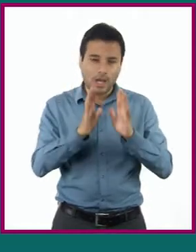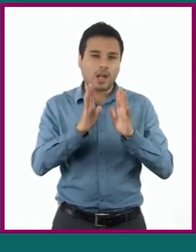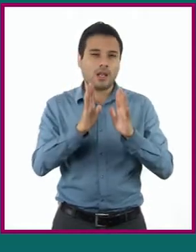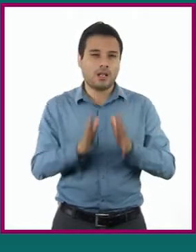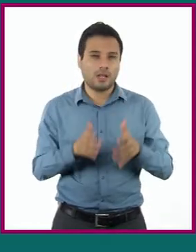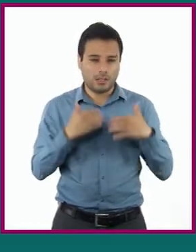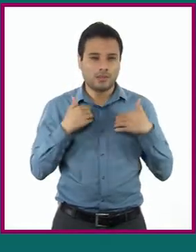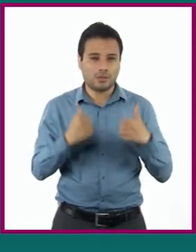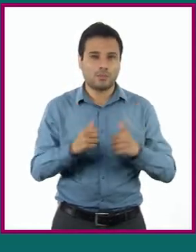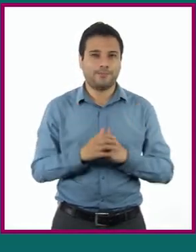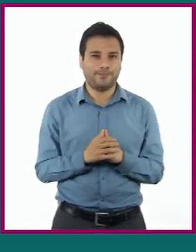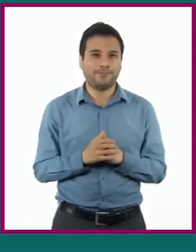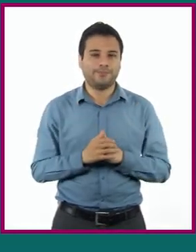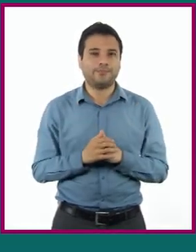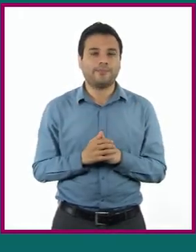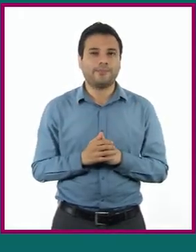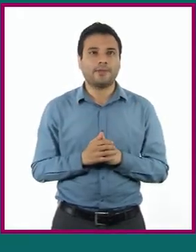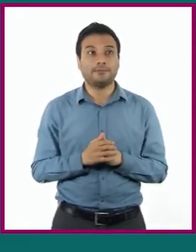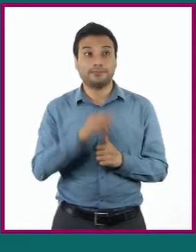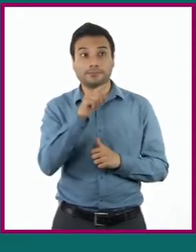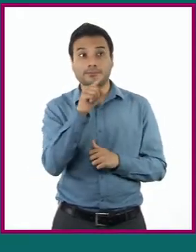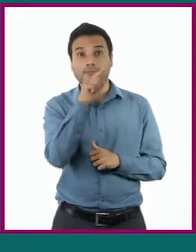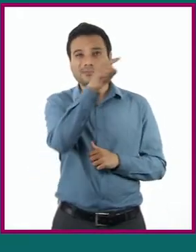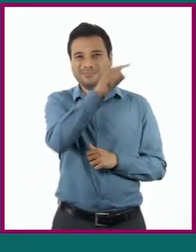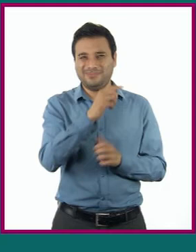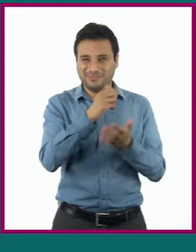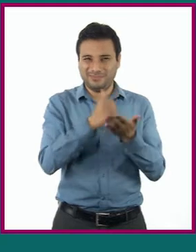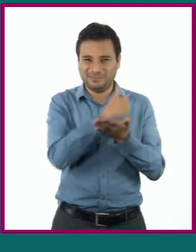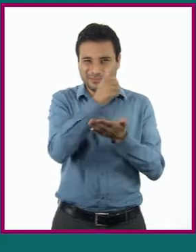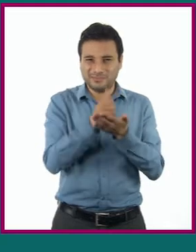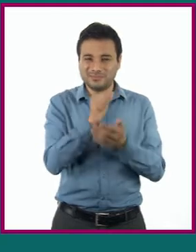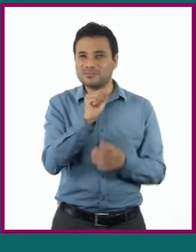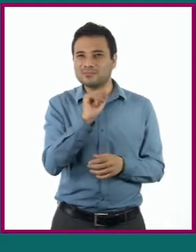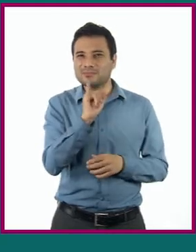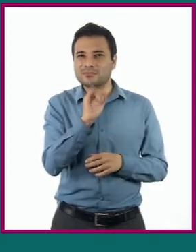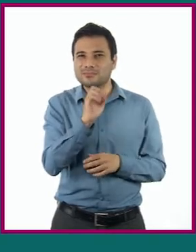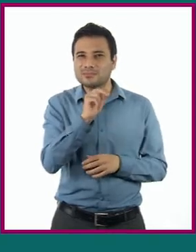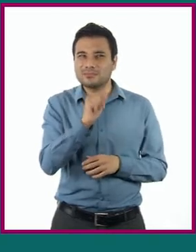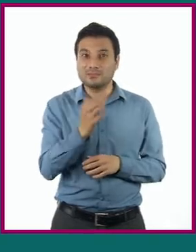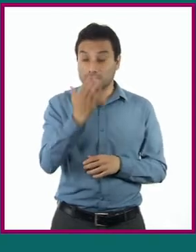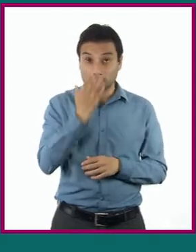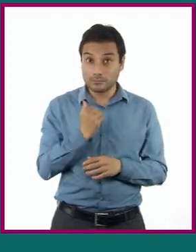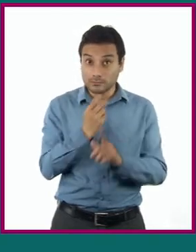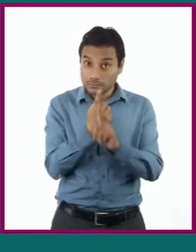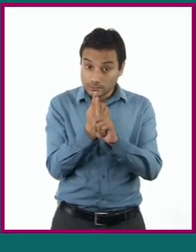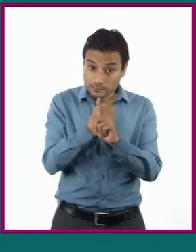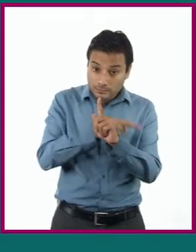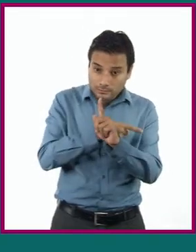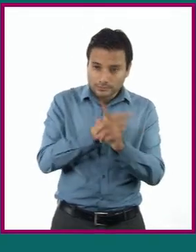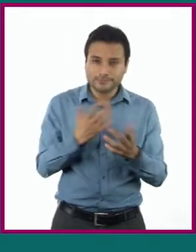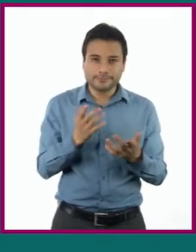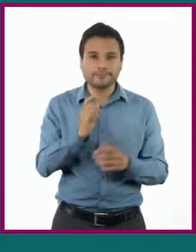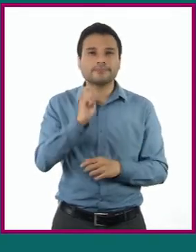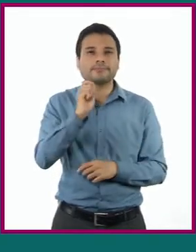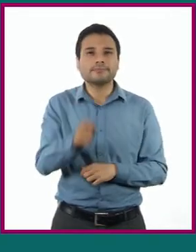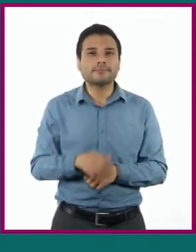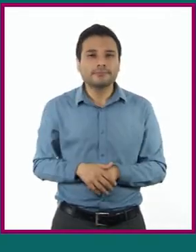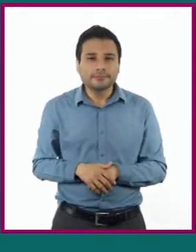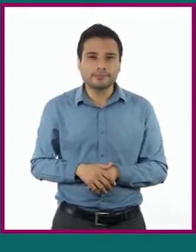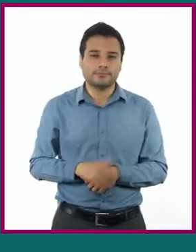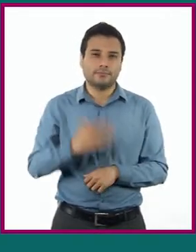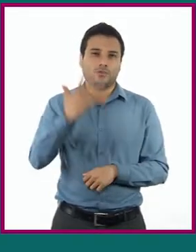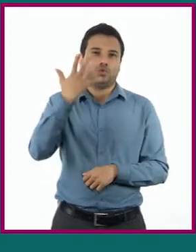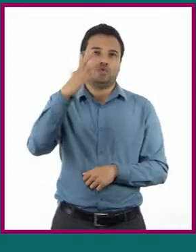que sabía que al no proyectarse la sombra en Siena durante el mediodía del solsticio, los rayos del Sol